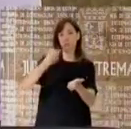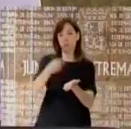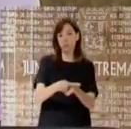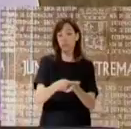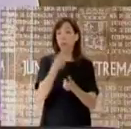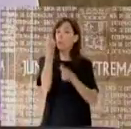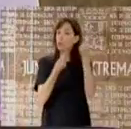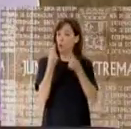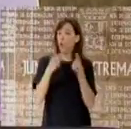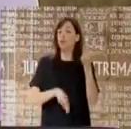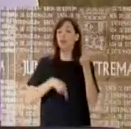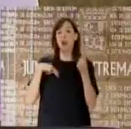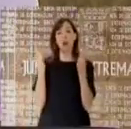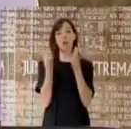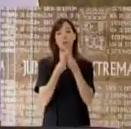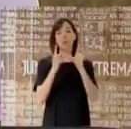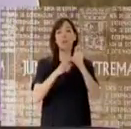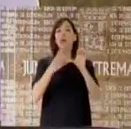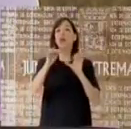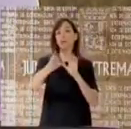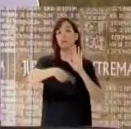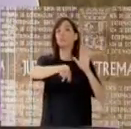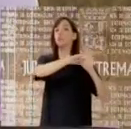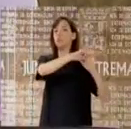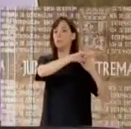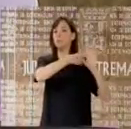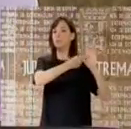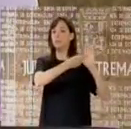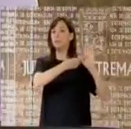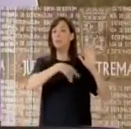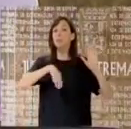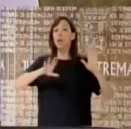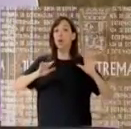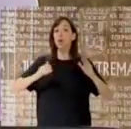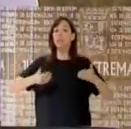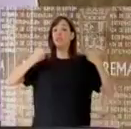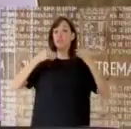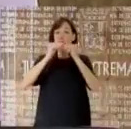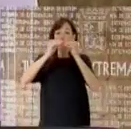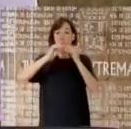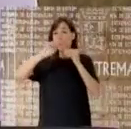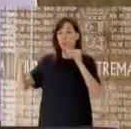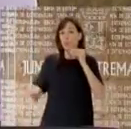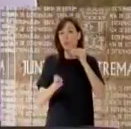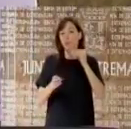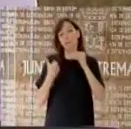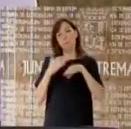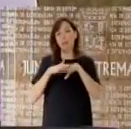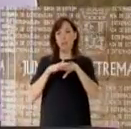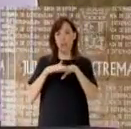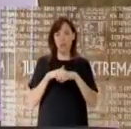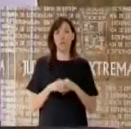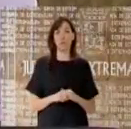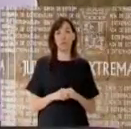los presupuestos generales de la comunidad autónoma. Pero eso le toca al Ministerio. Estamos esperando, esperemos que en los